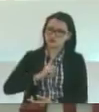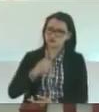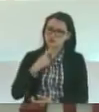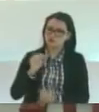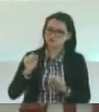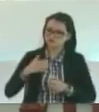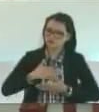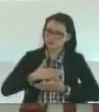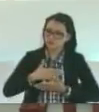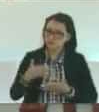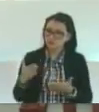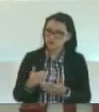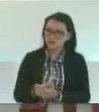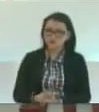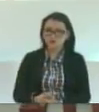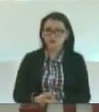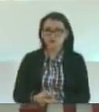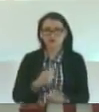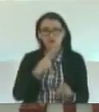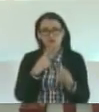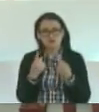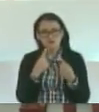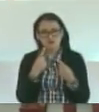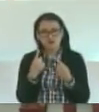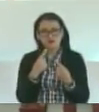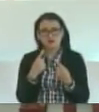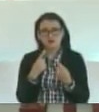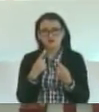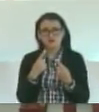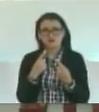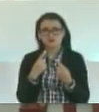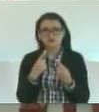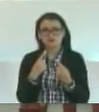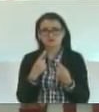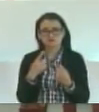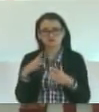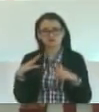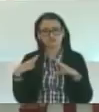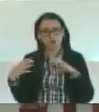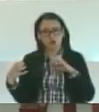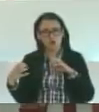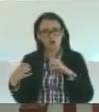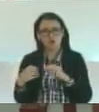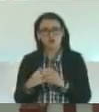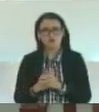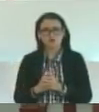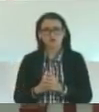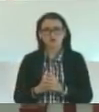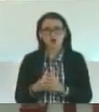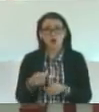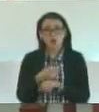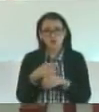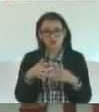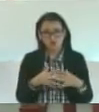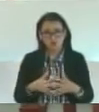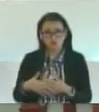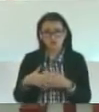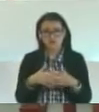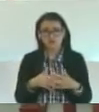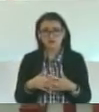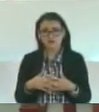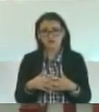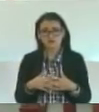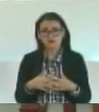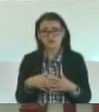dispuesto a un diálogo para un entendimiento con el gobierno de Estados Unidos,